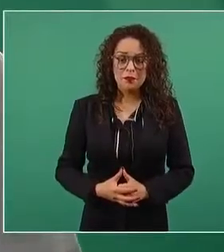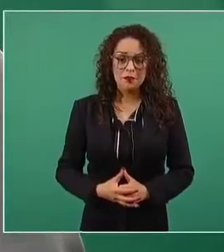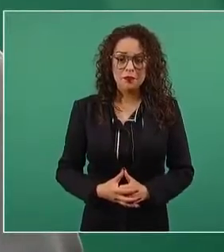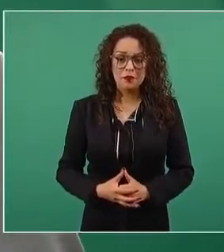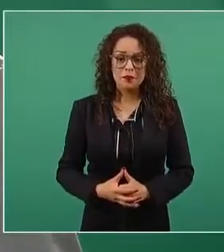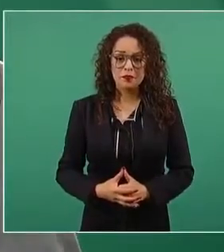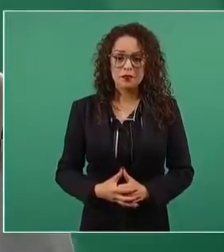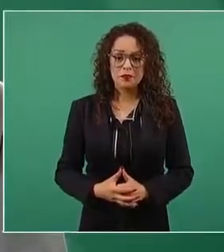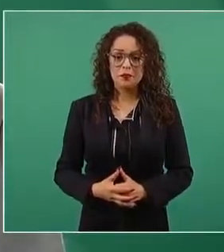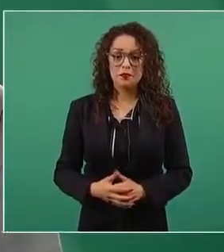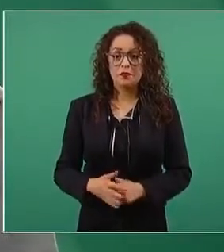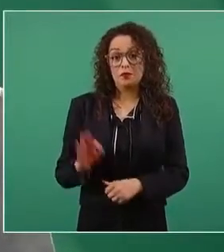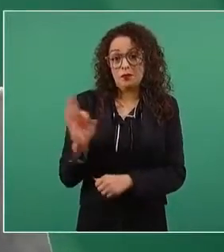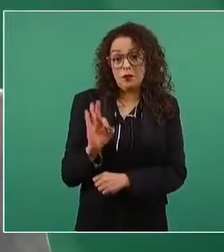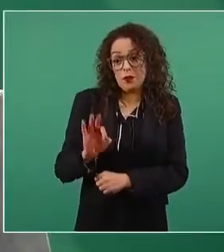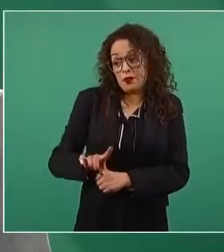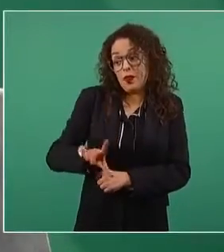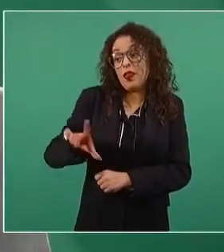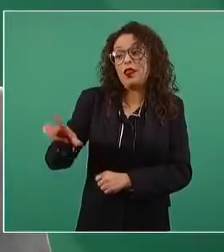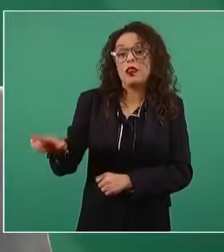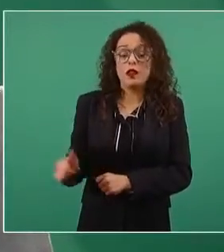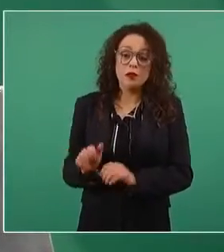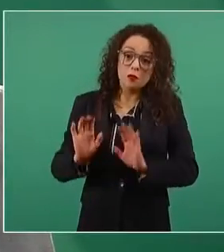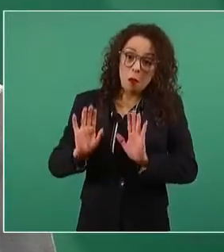A lo mejor surjan, pues,